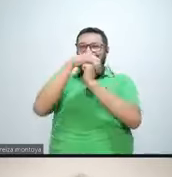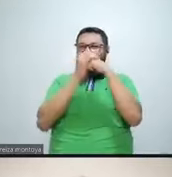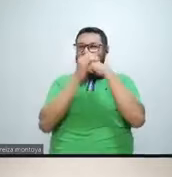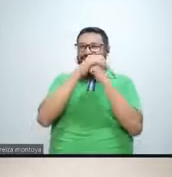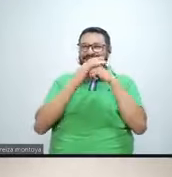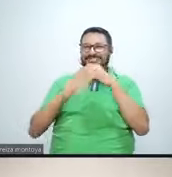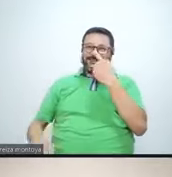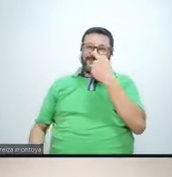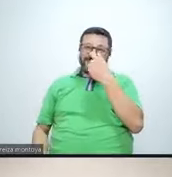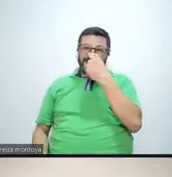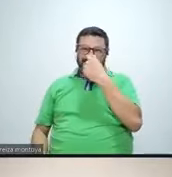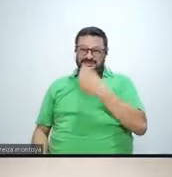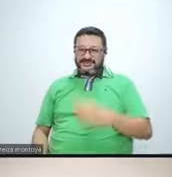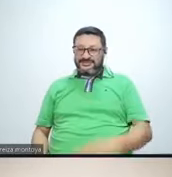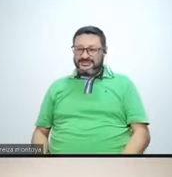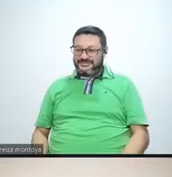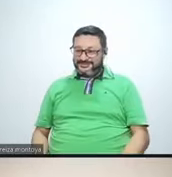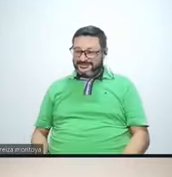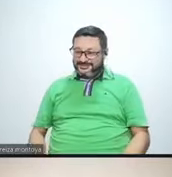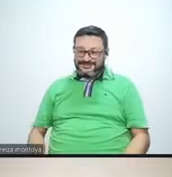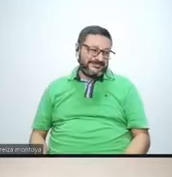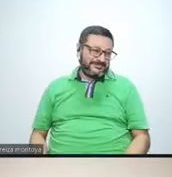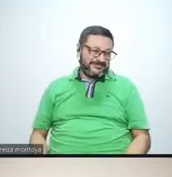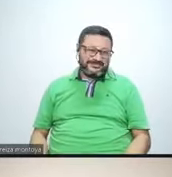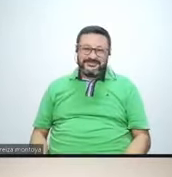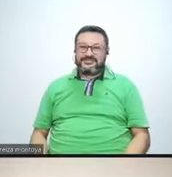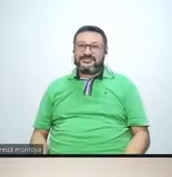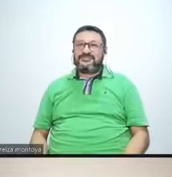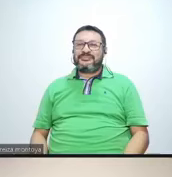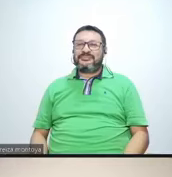yo tenía como ese enredo ahí. A propósito de